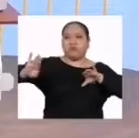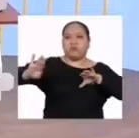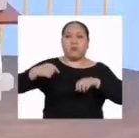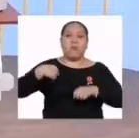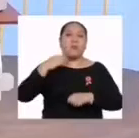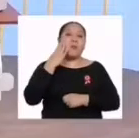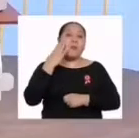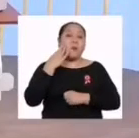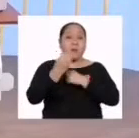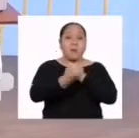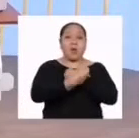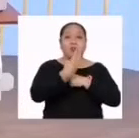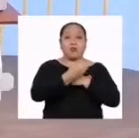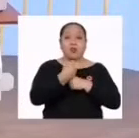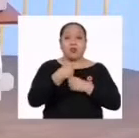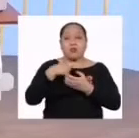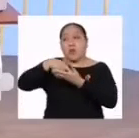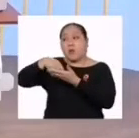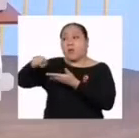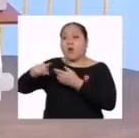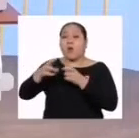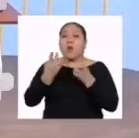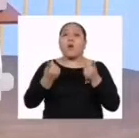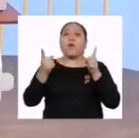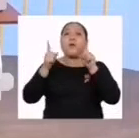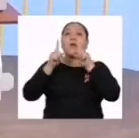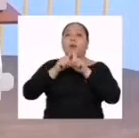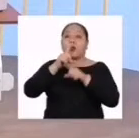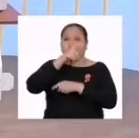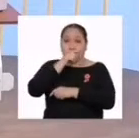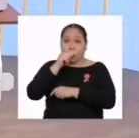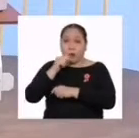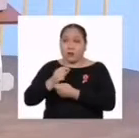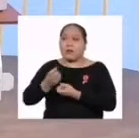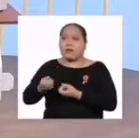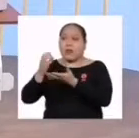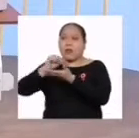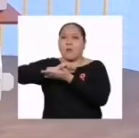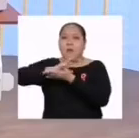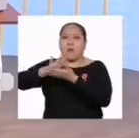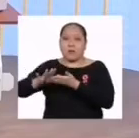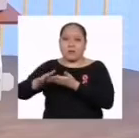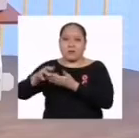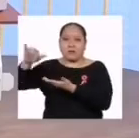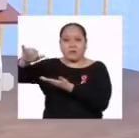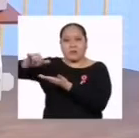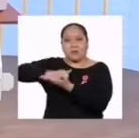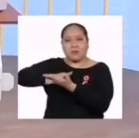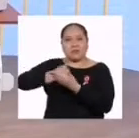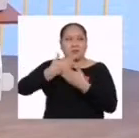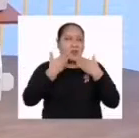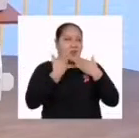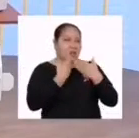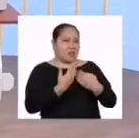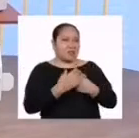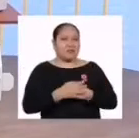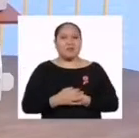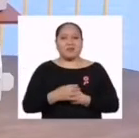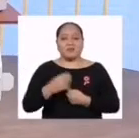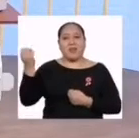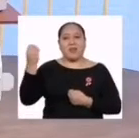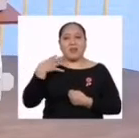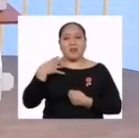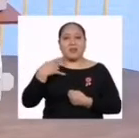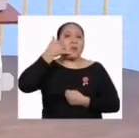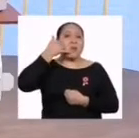mamá me recomendó que les envíe una torta de chocolate en señal de paz, y me acaban de mandar un mensaje de agradecimiento. Me dicen que me